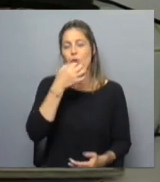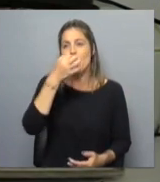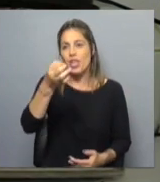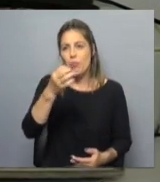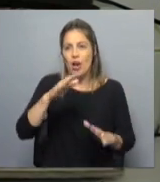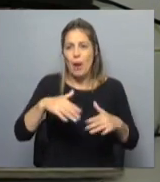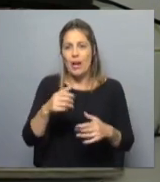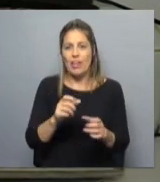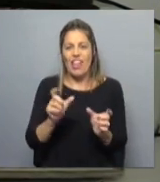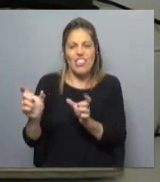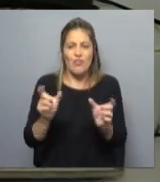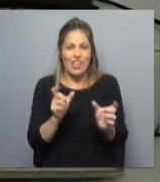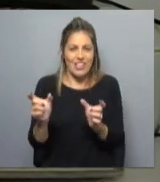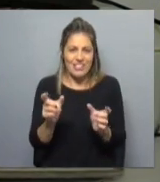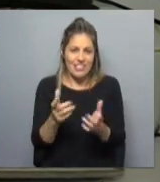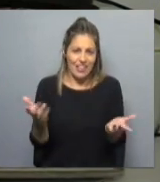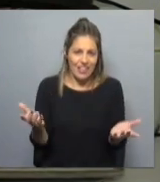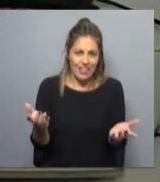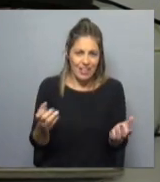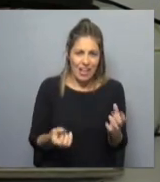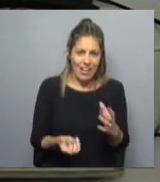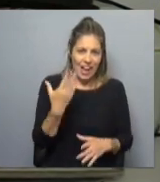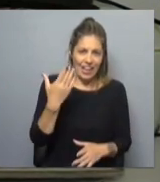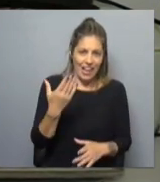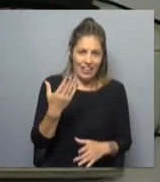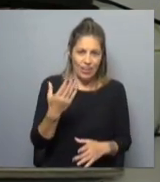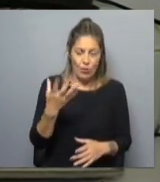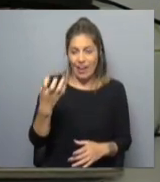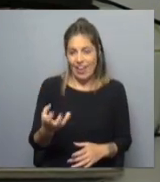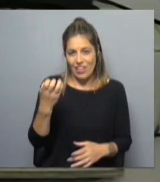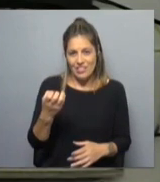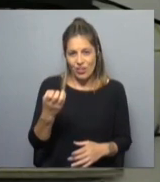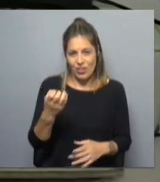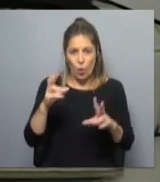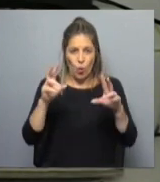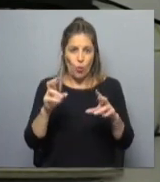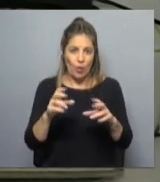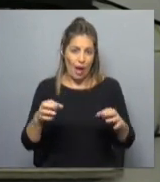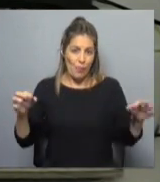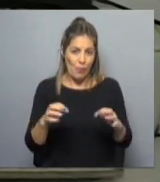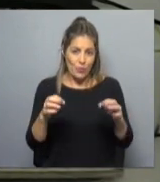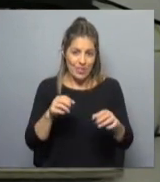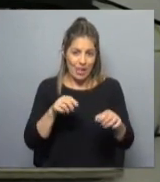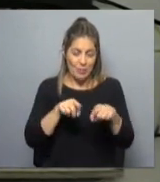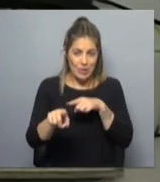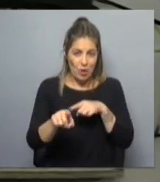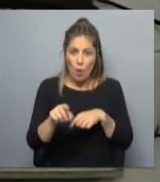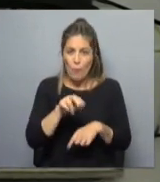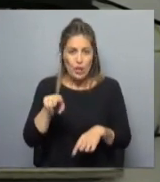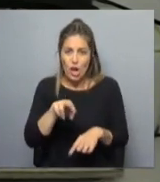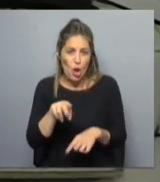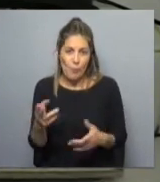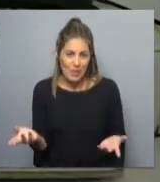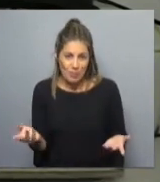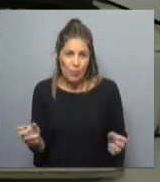capaz que hay una diferencia entre una cosa y la otra, porque largar una grabación en un tema en vivo, pues no, sonaba lo mismo, era igual porque era